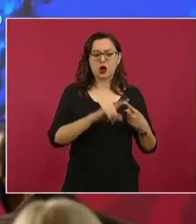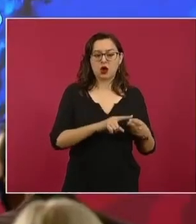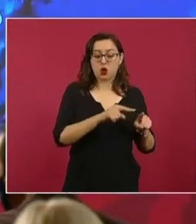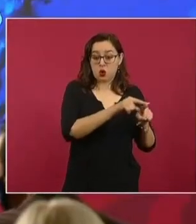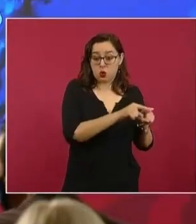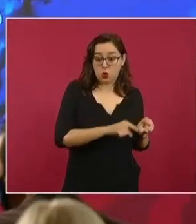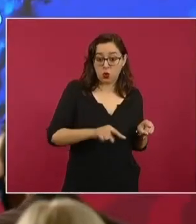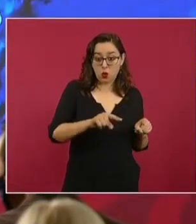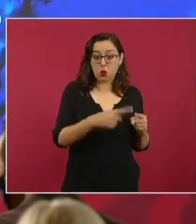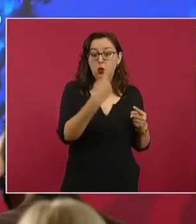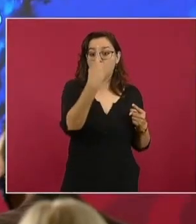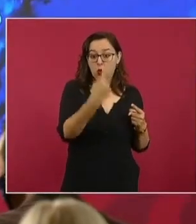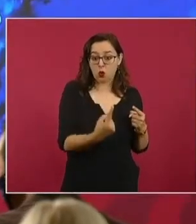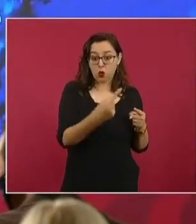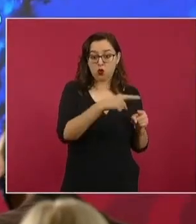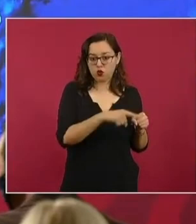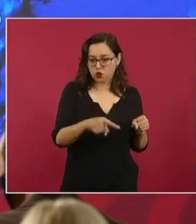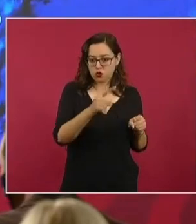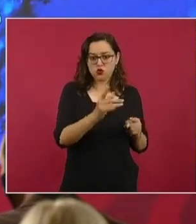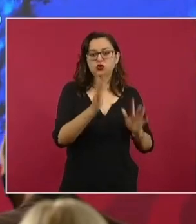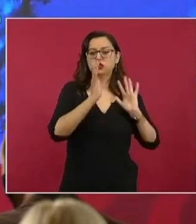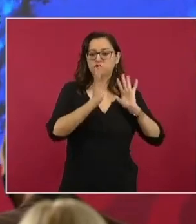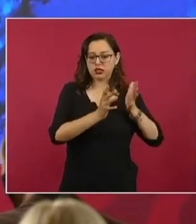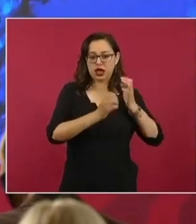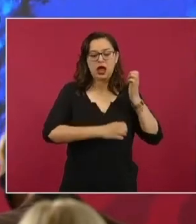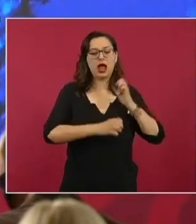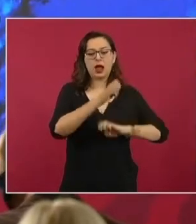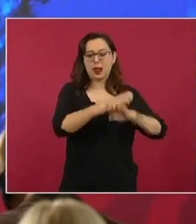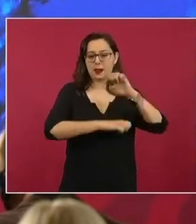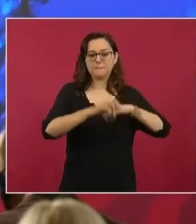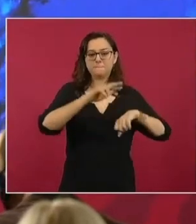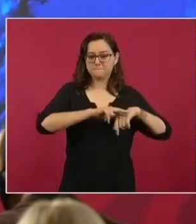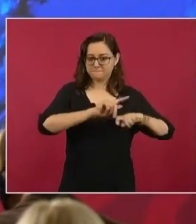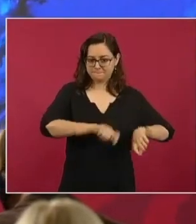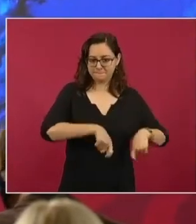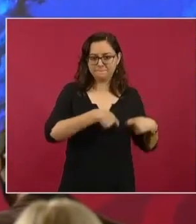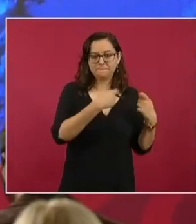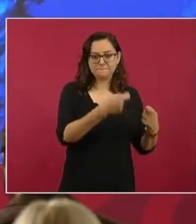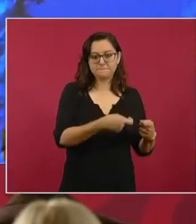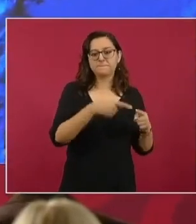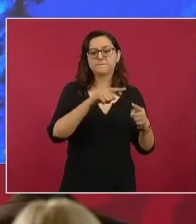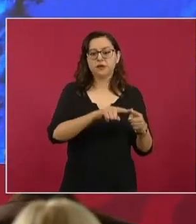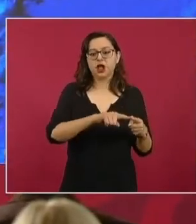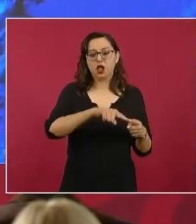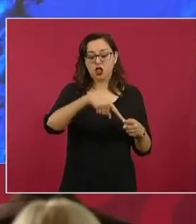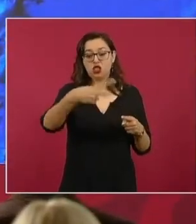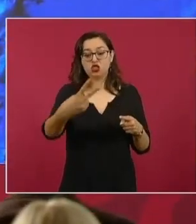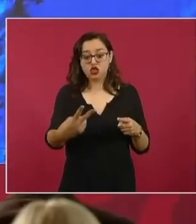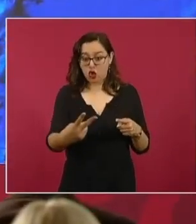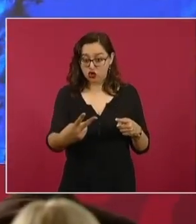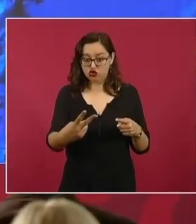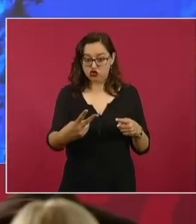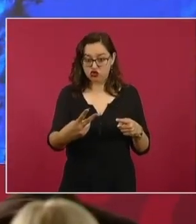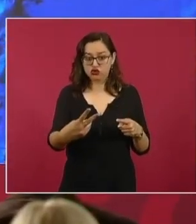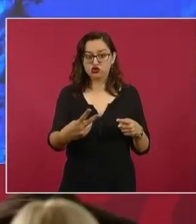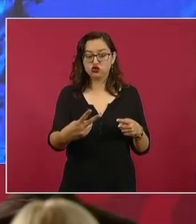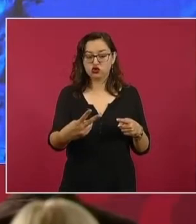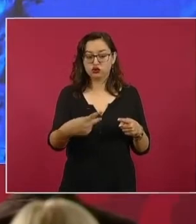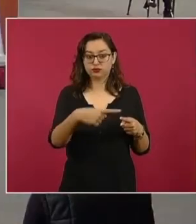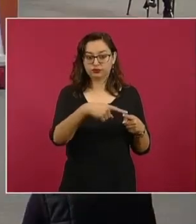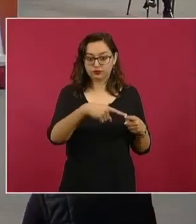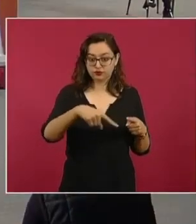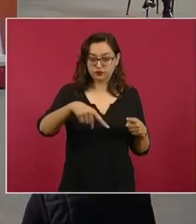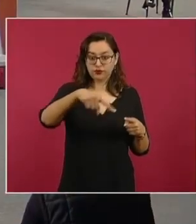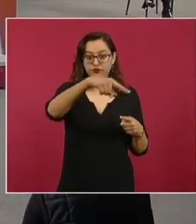1 de Palenque a Escárcega, este es el tramo 2 que va